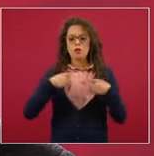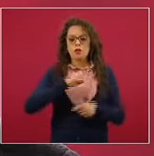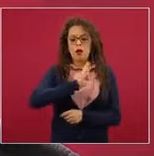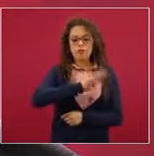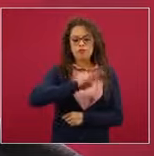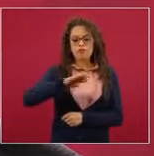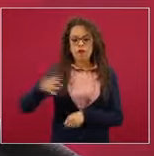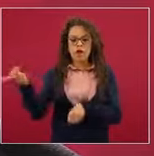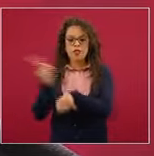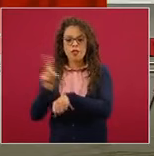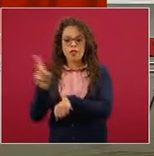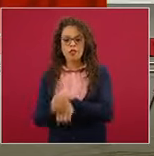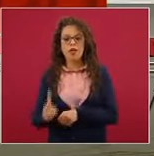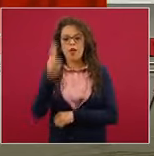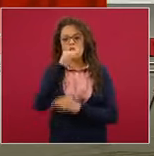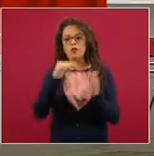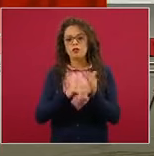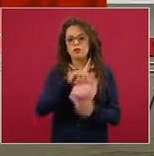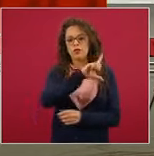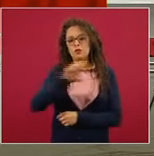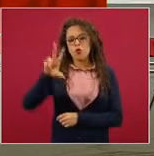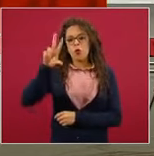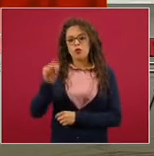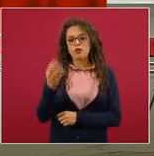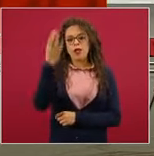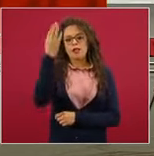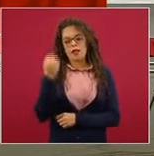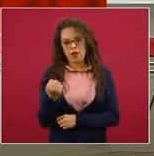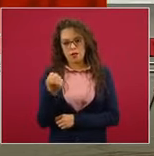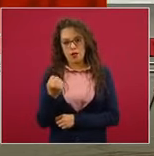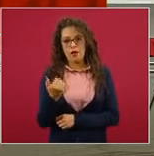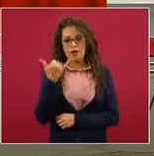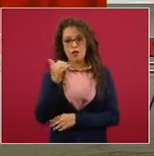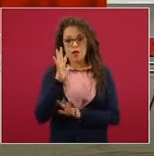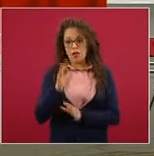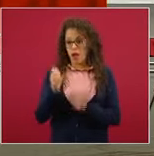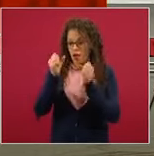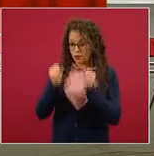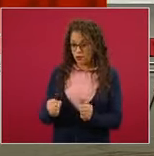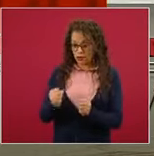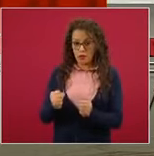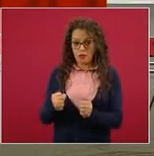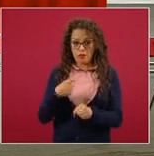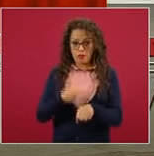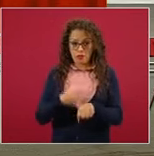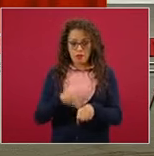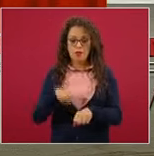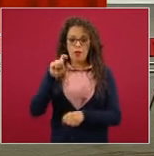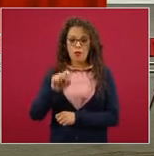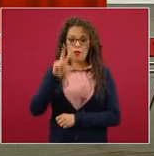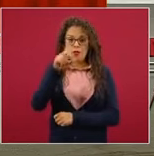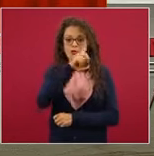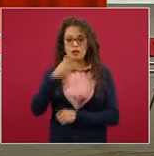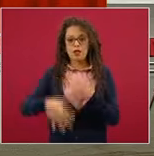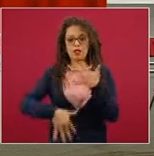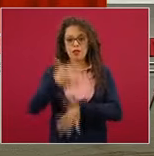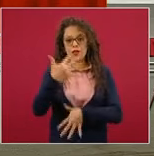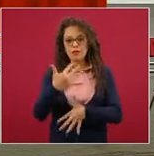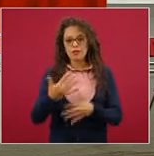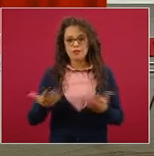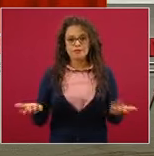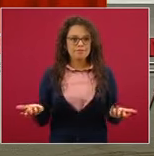con 2,789 y de casos confirmados 28,115. Por favor,